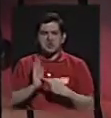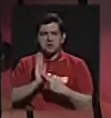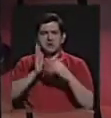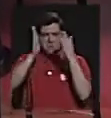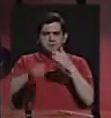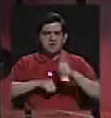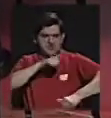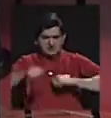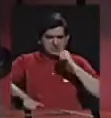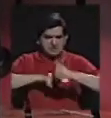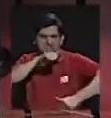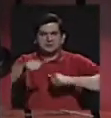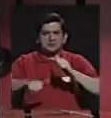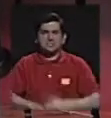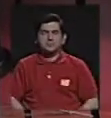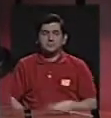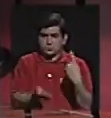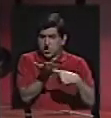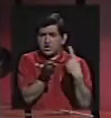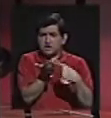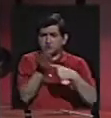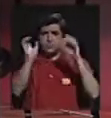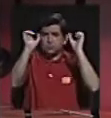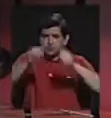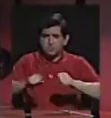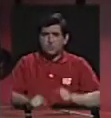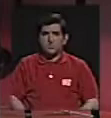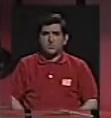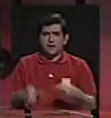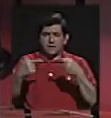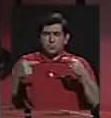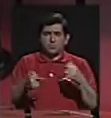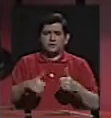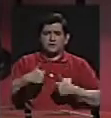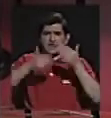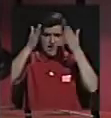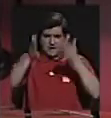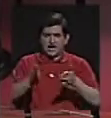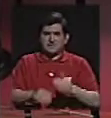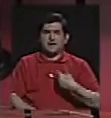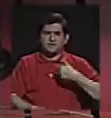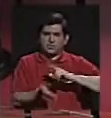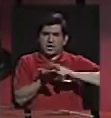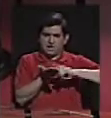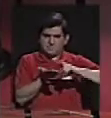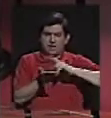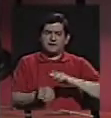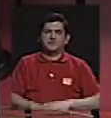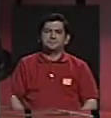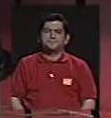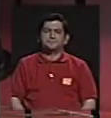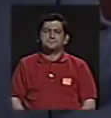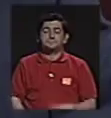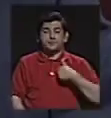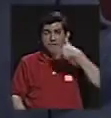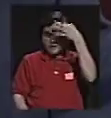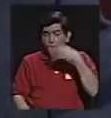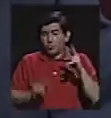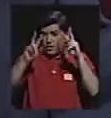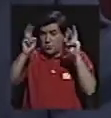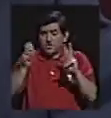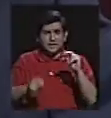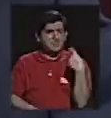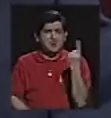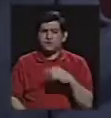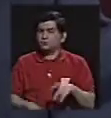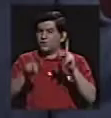el debate con el candidato práctico de de Liberación Nacional. Yo creo que el tema no es